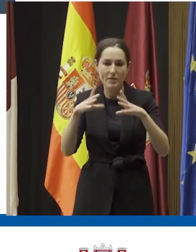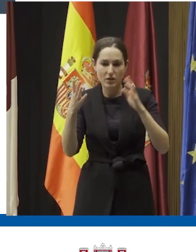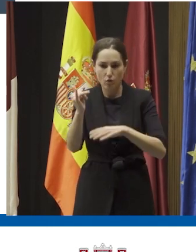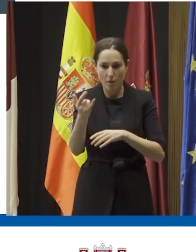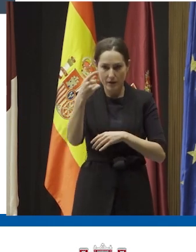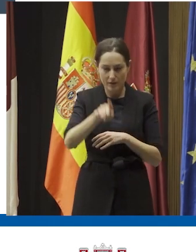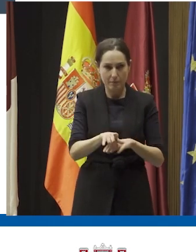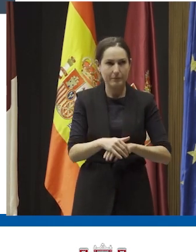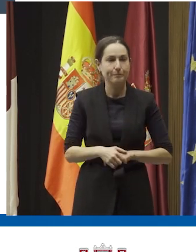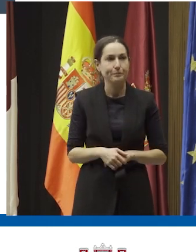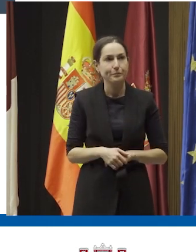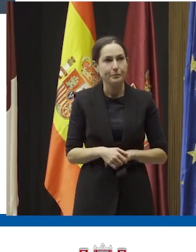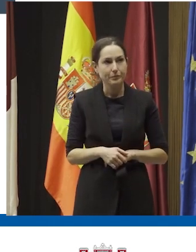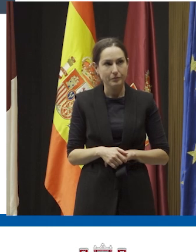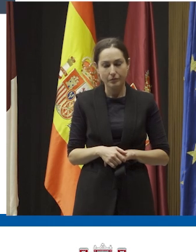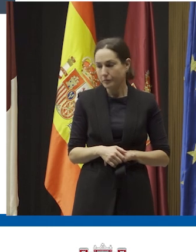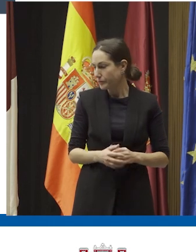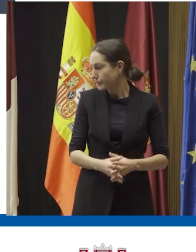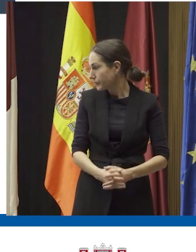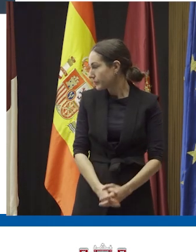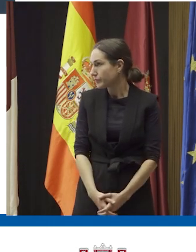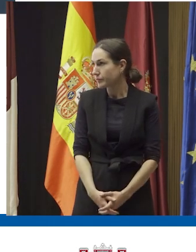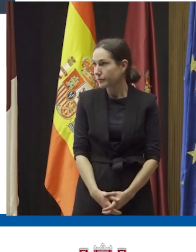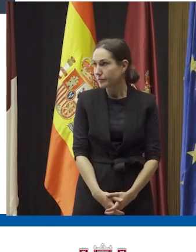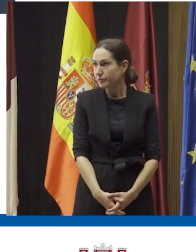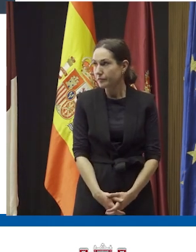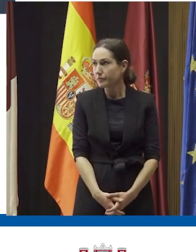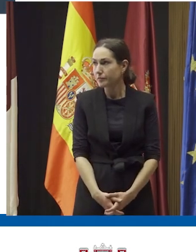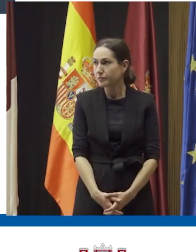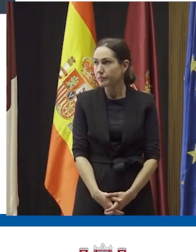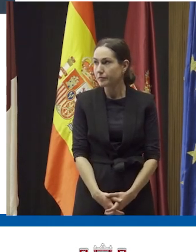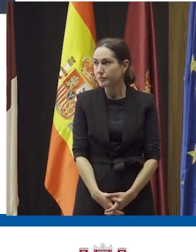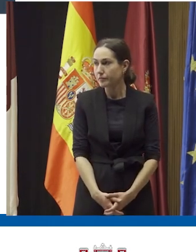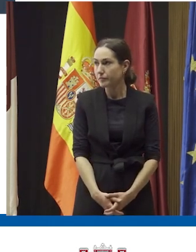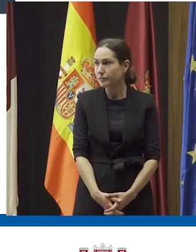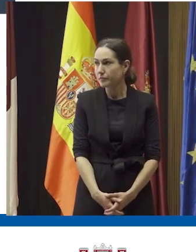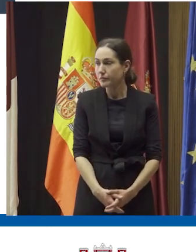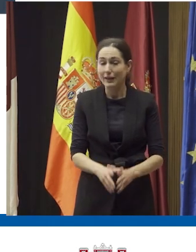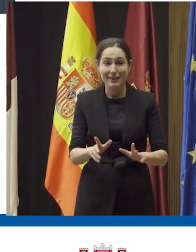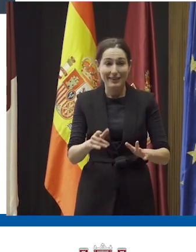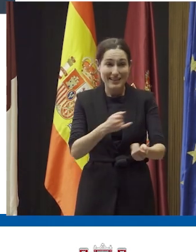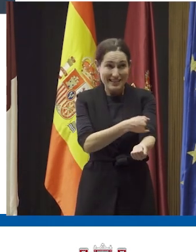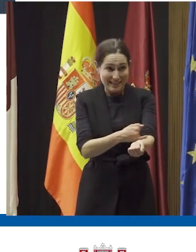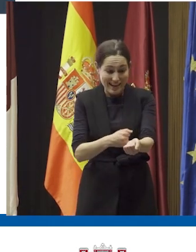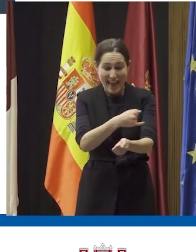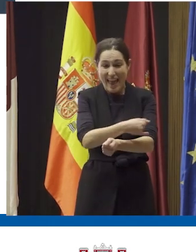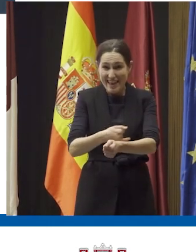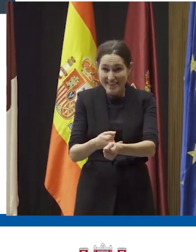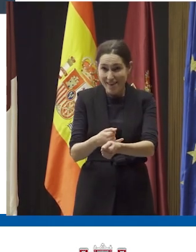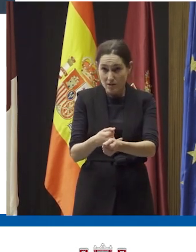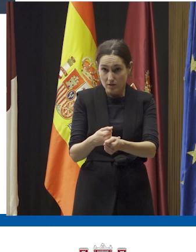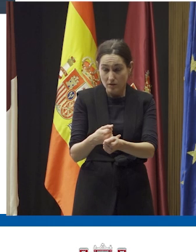sorprendente que en ese momento se hiciera ese tipo de cosas, ¿verdad? Las heridas, motivo de